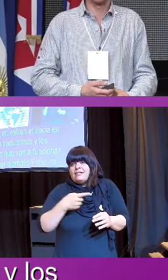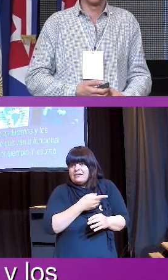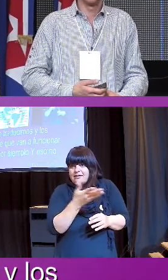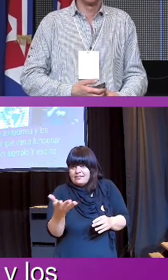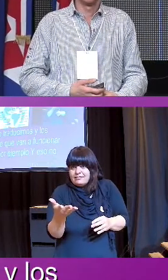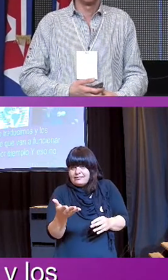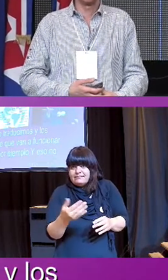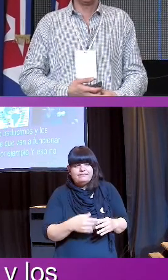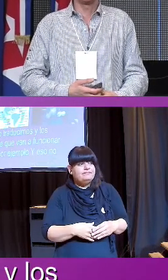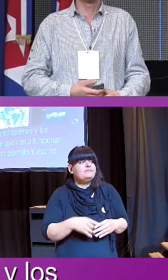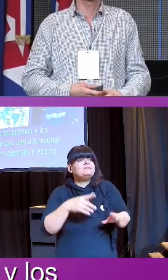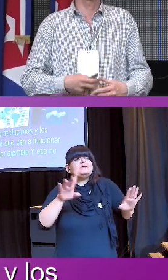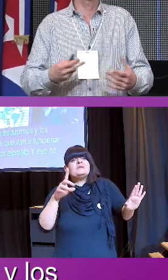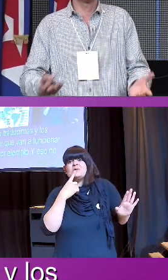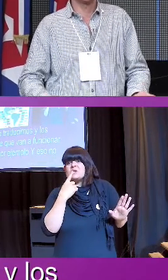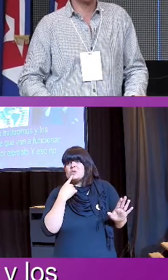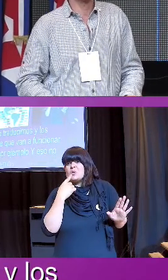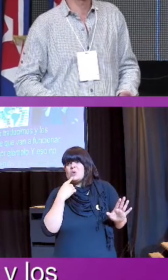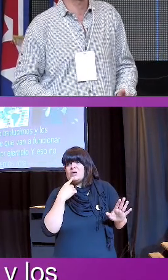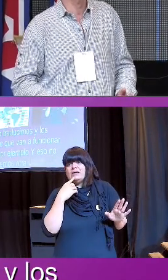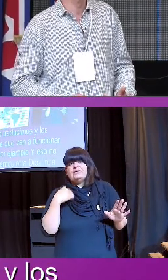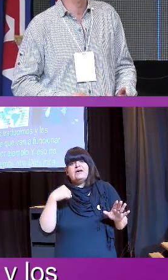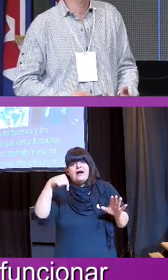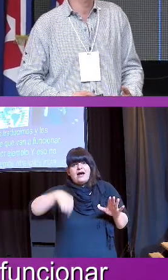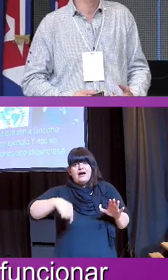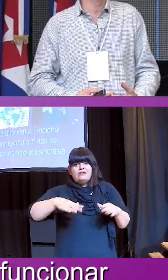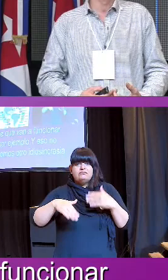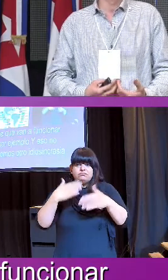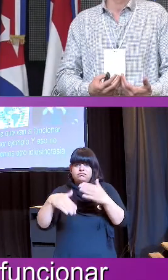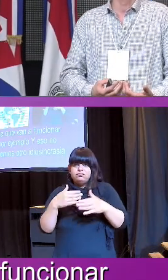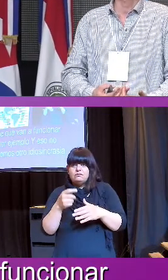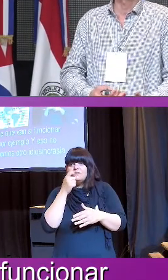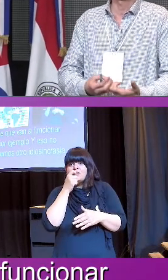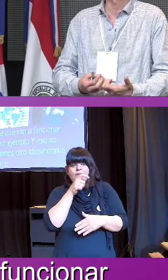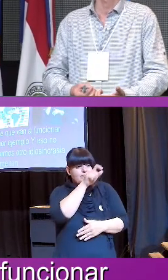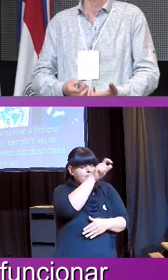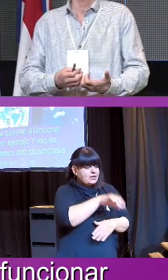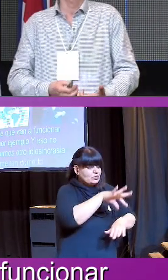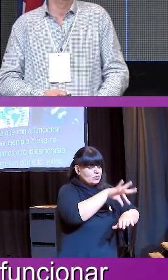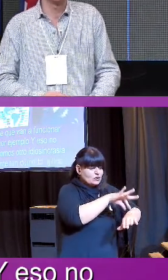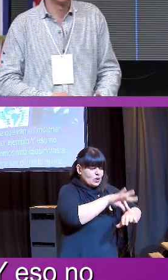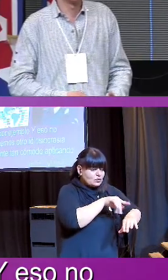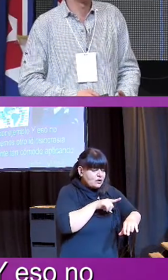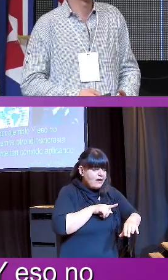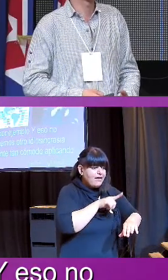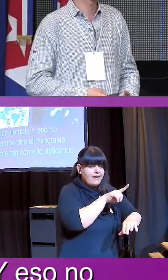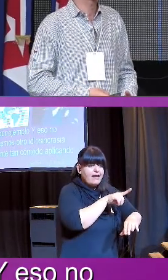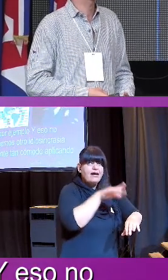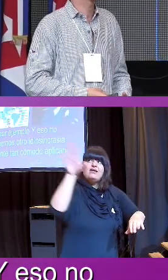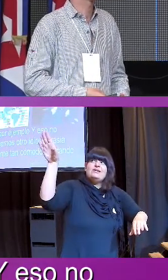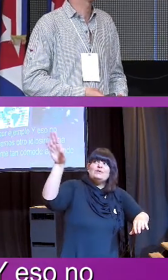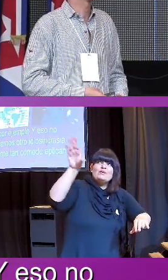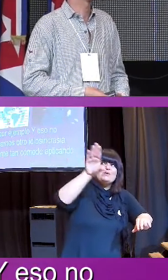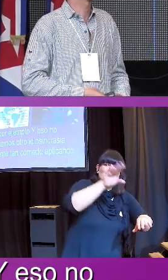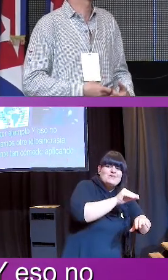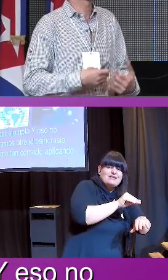así. ¿Sí? De hecho, tenemos otra idiosincrasia. Un terapeuta de acá no se siente tan cómodo aplicando algunas